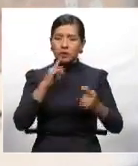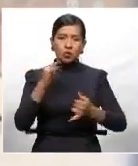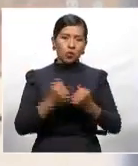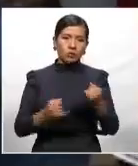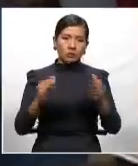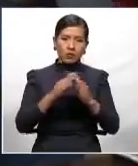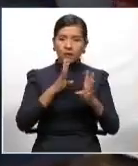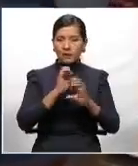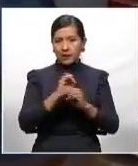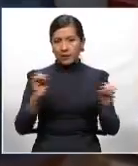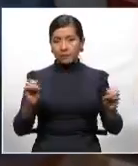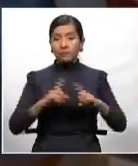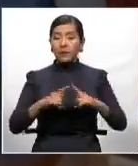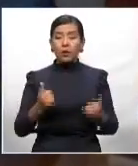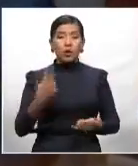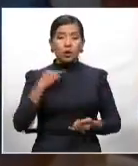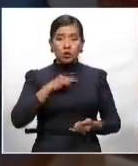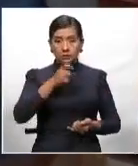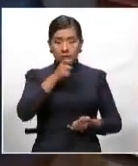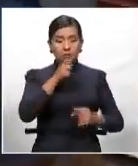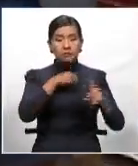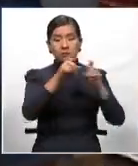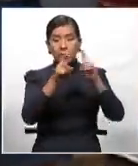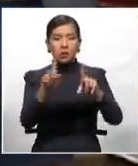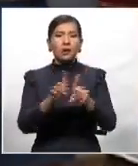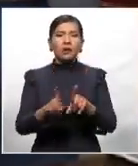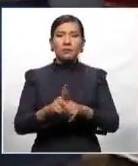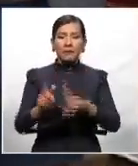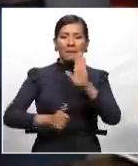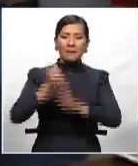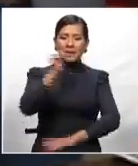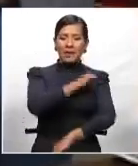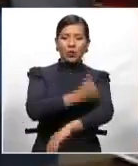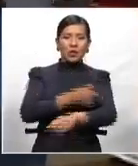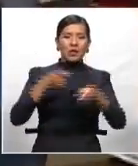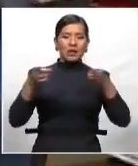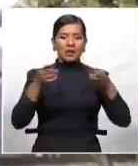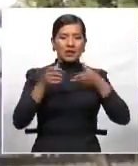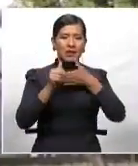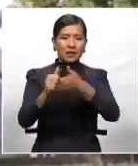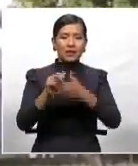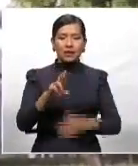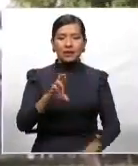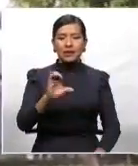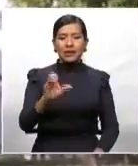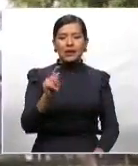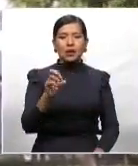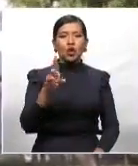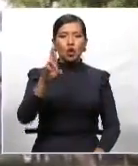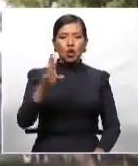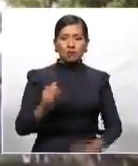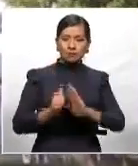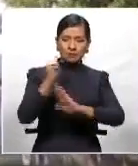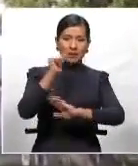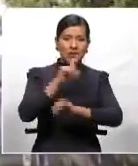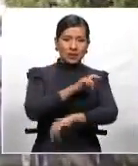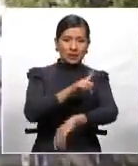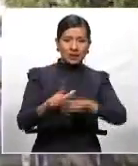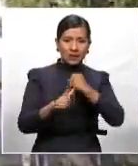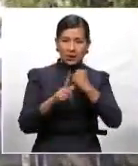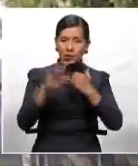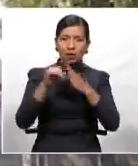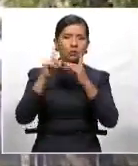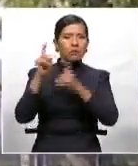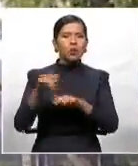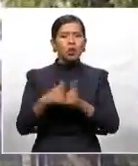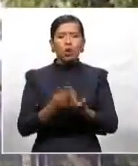¿no? Este medio de comunicación consultó a la máxima autoridad de esta Casa Superior de Estudios sobre cómo se realizará la conclusión de la gestión